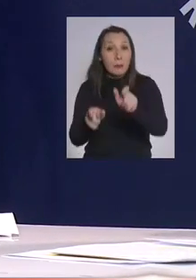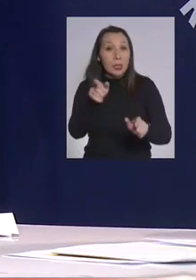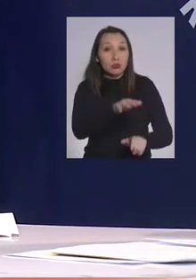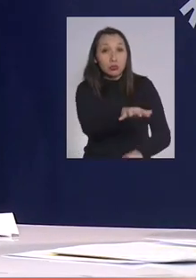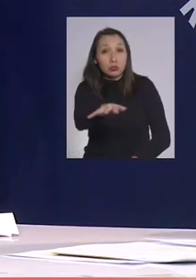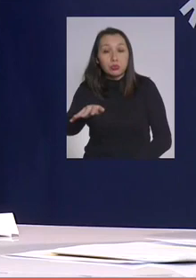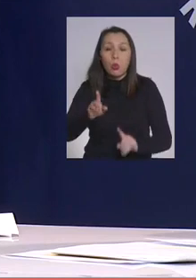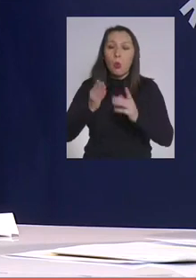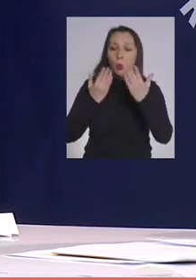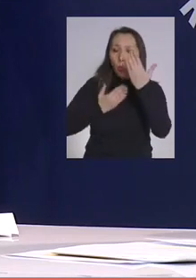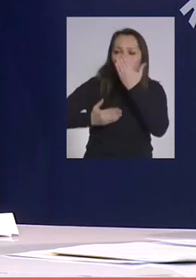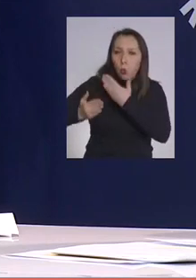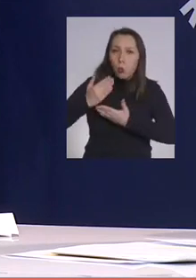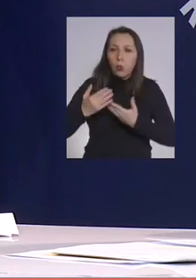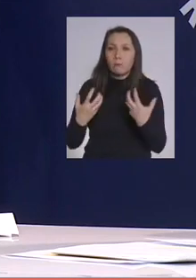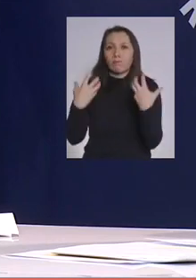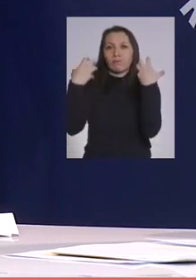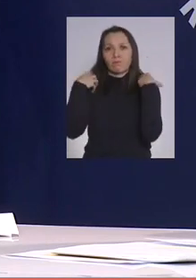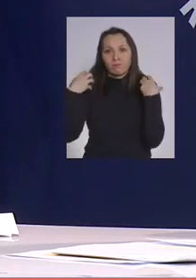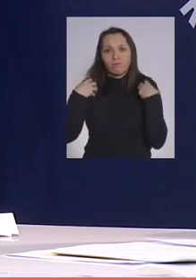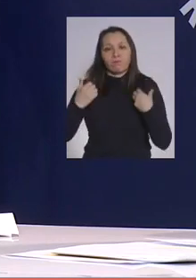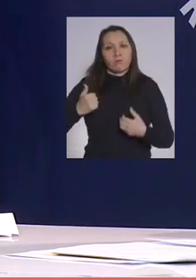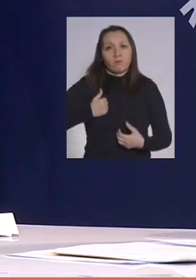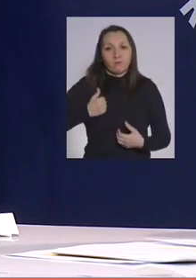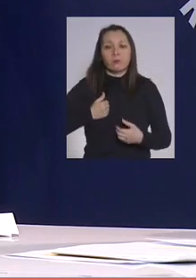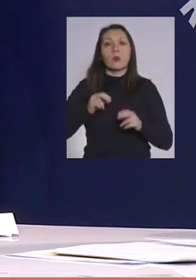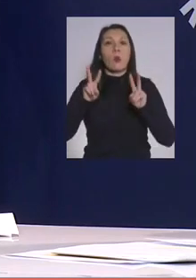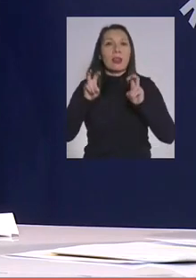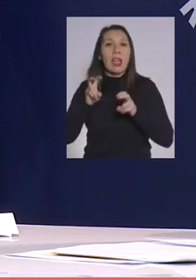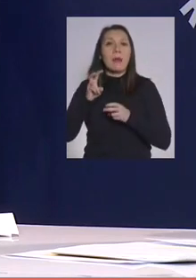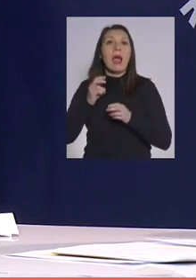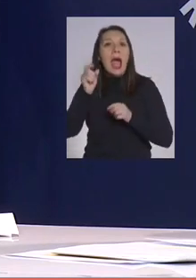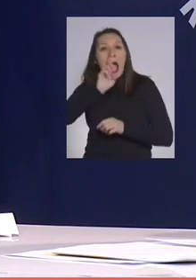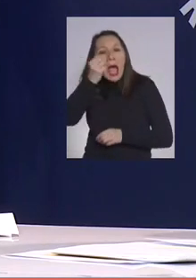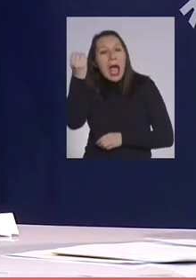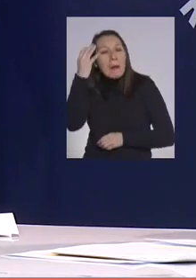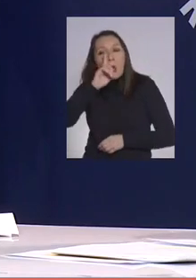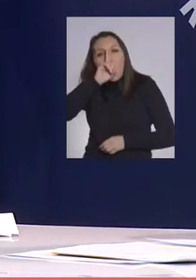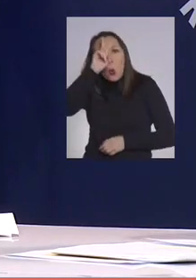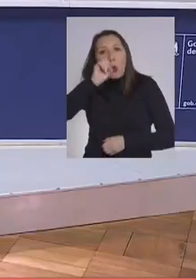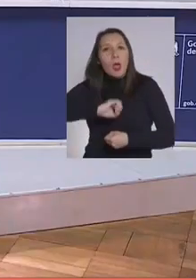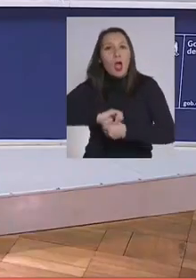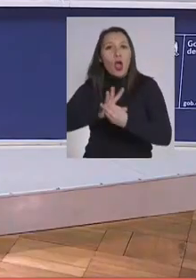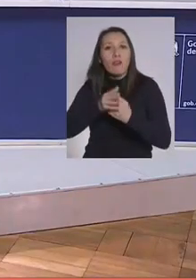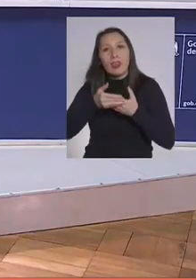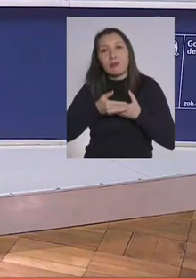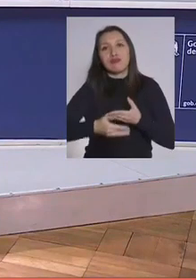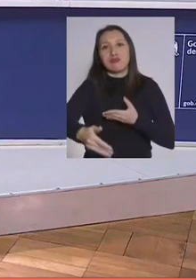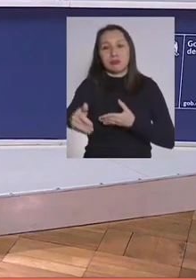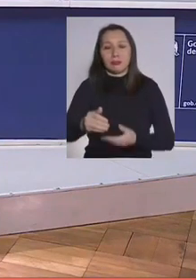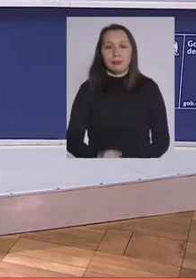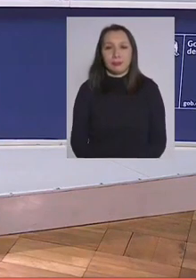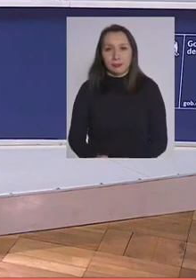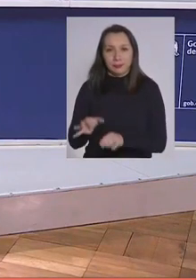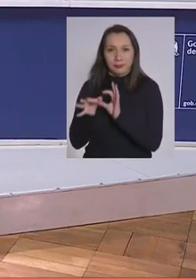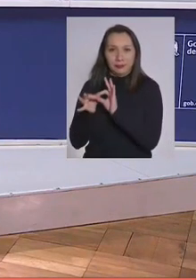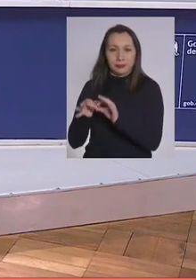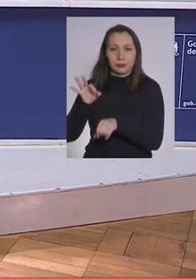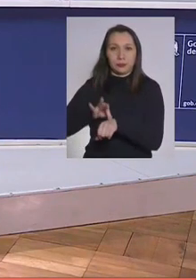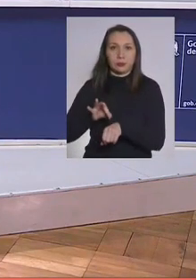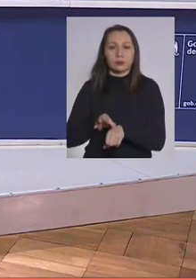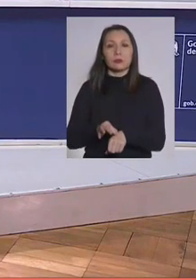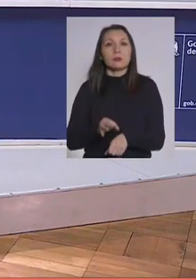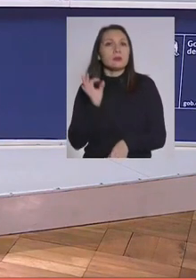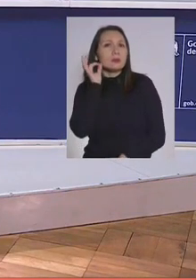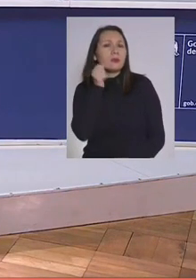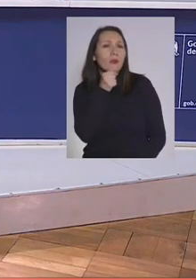mantengan las medidas y vivir en modo cobit durante mucho tiempo muchas gracias doctor abrazo carta